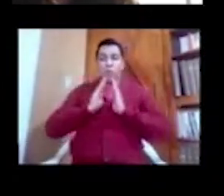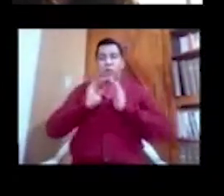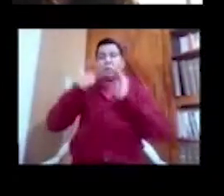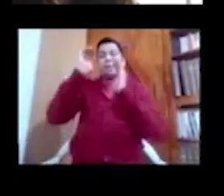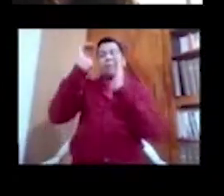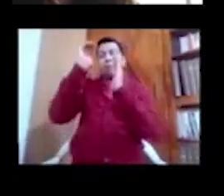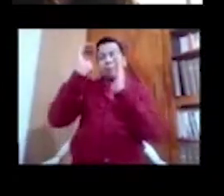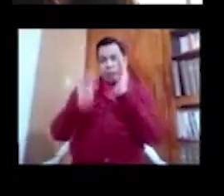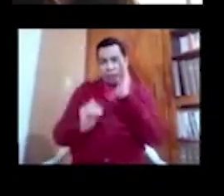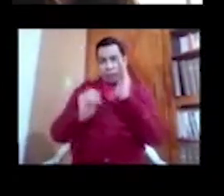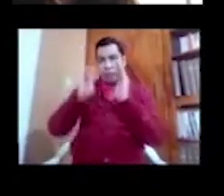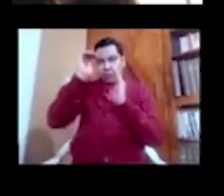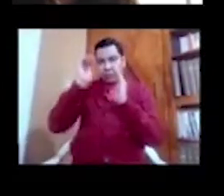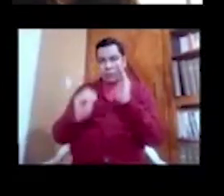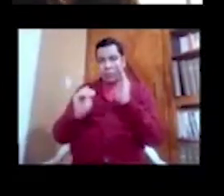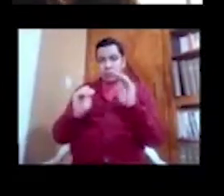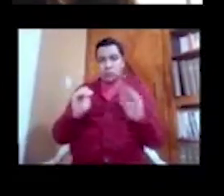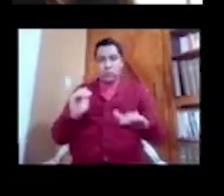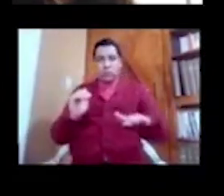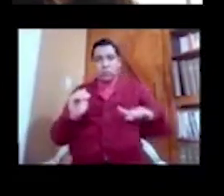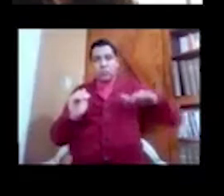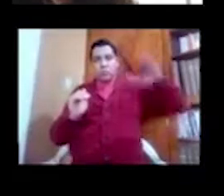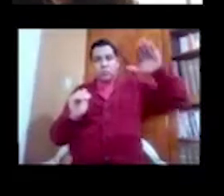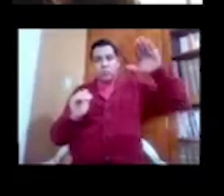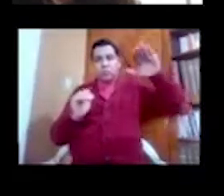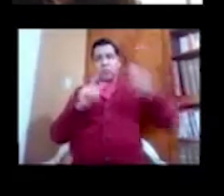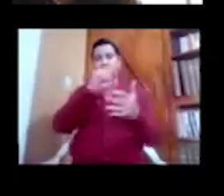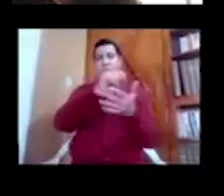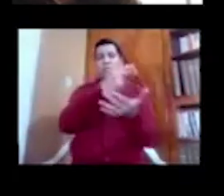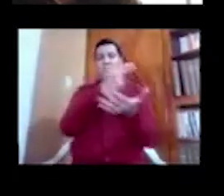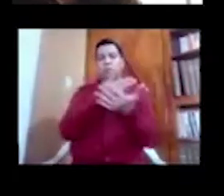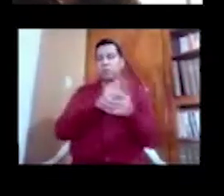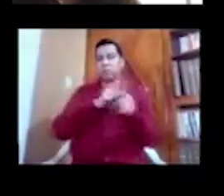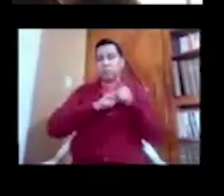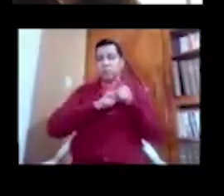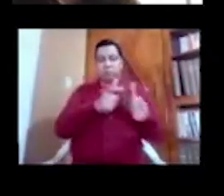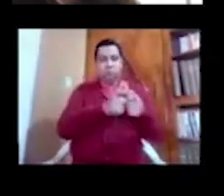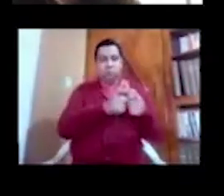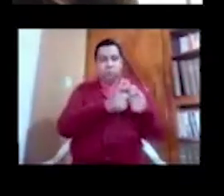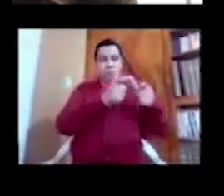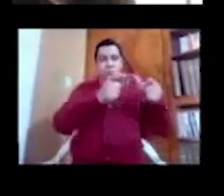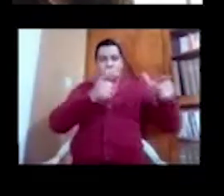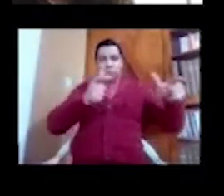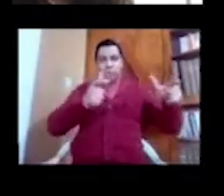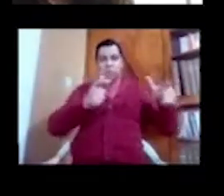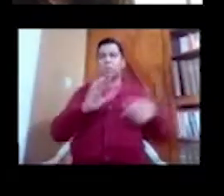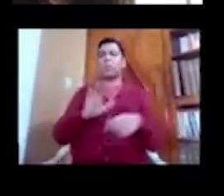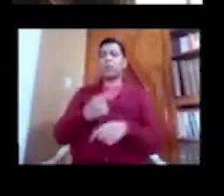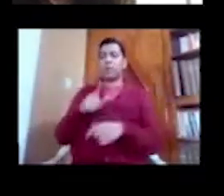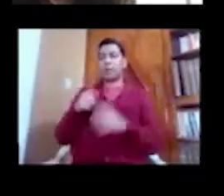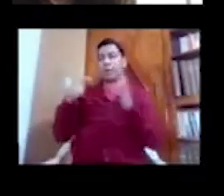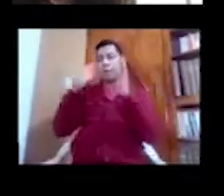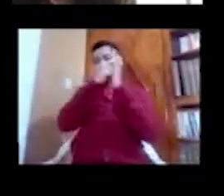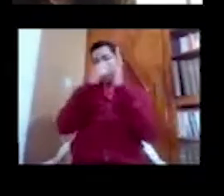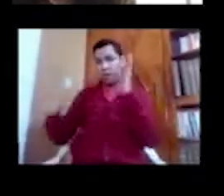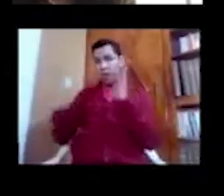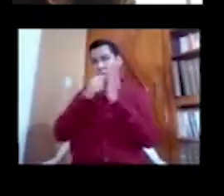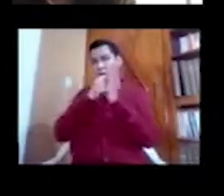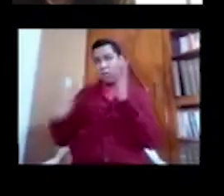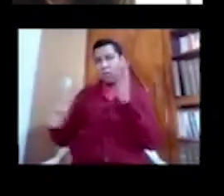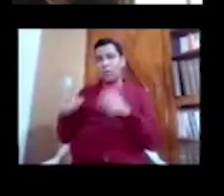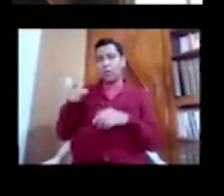más controlado, porque Mexicotlatelolco, desde el inicio, tuvieron